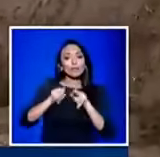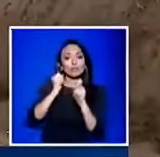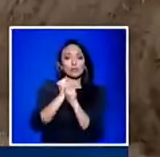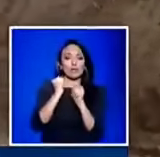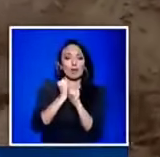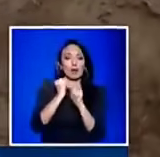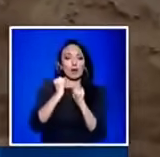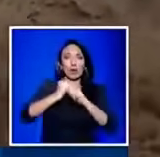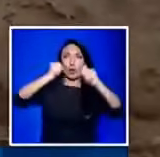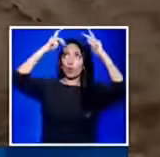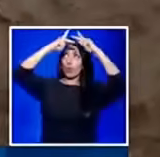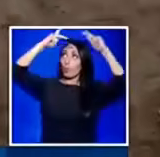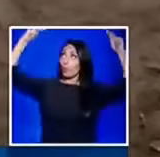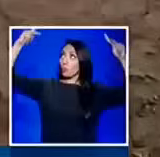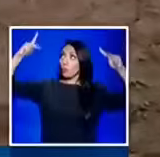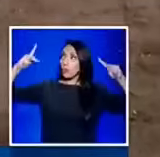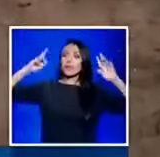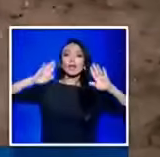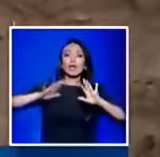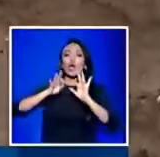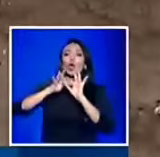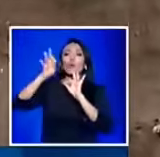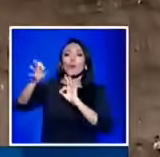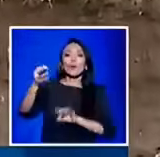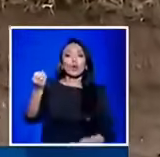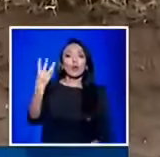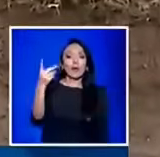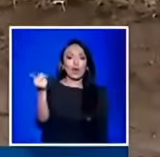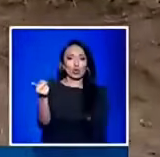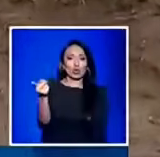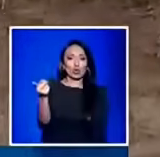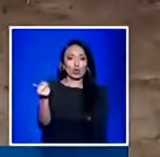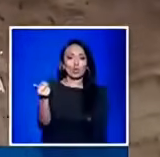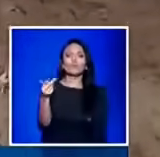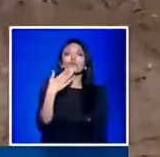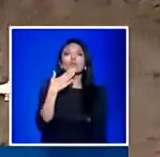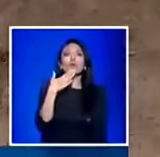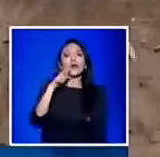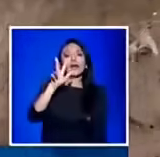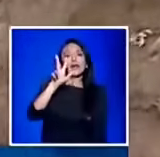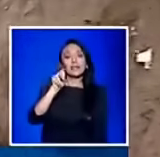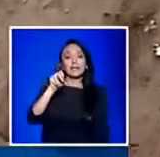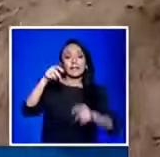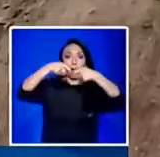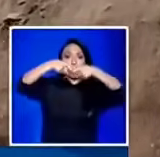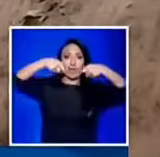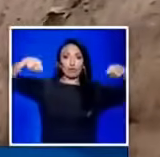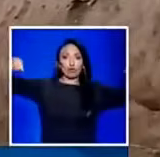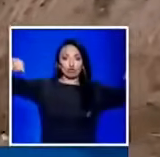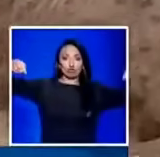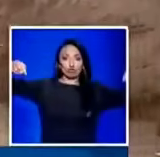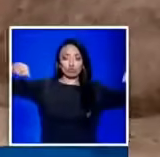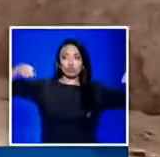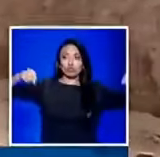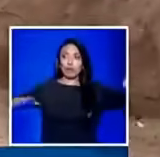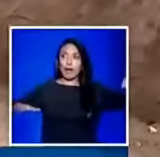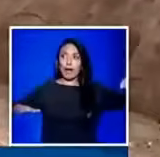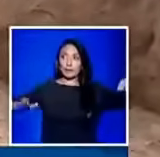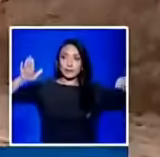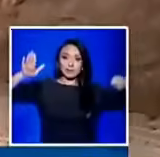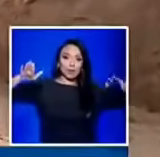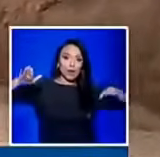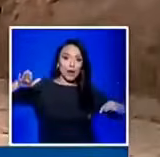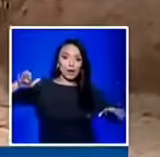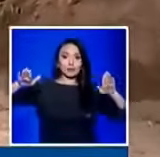puente en Pueblo Blanco, donde de características tiene 30 metros de longitud. Habrá dos rampas de acceso